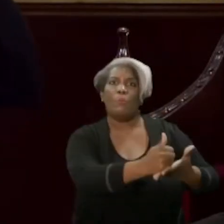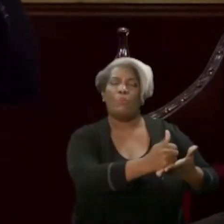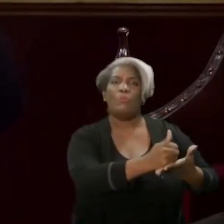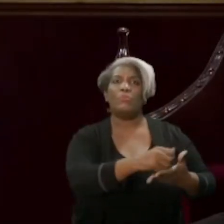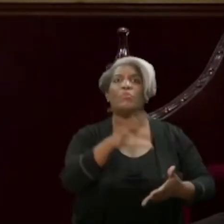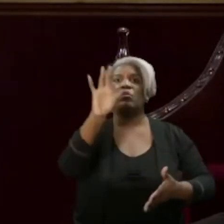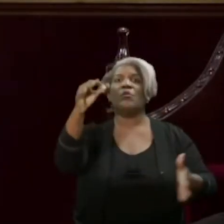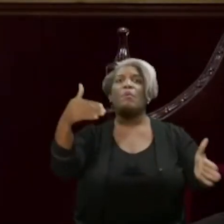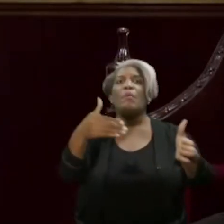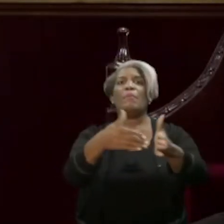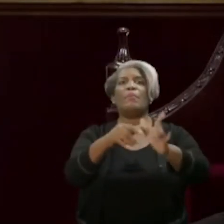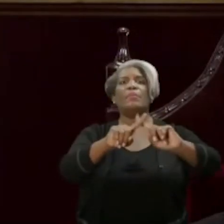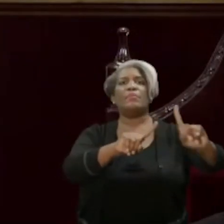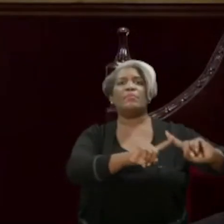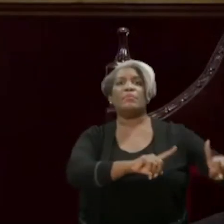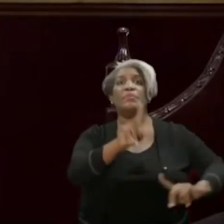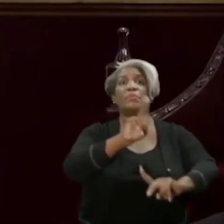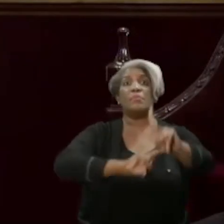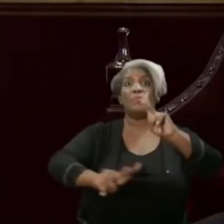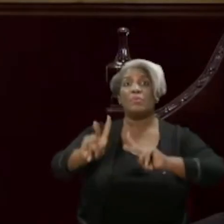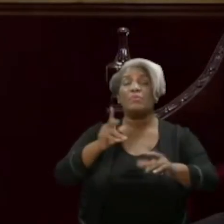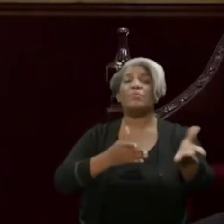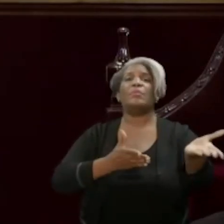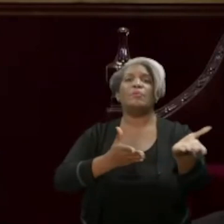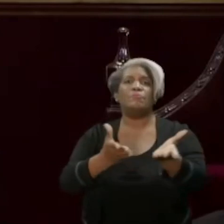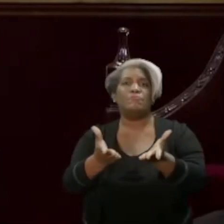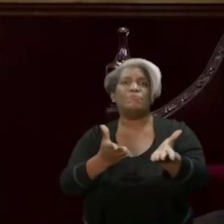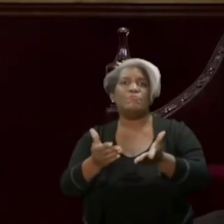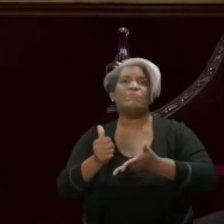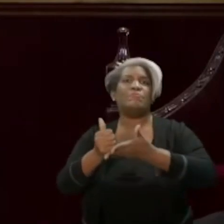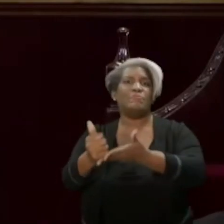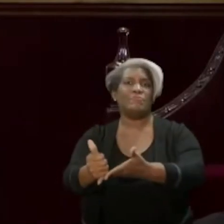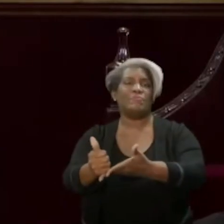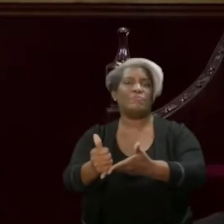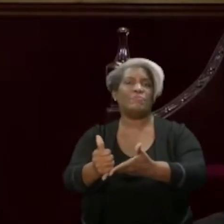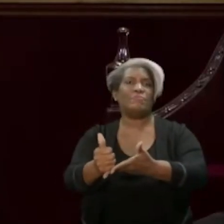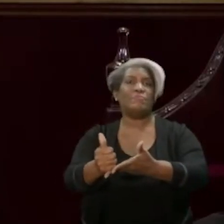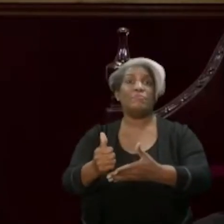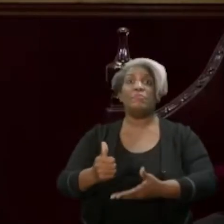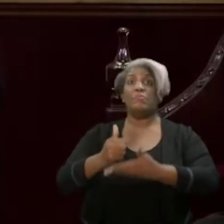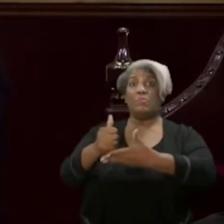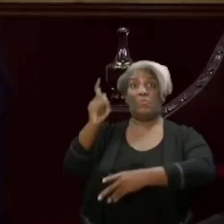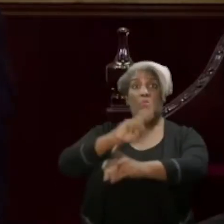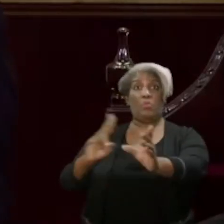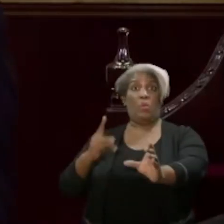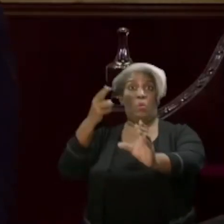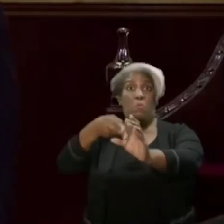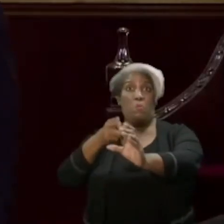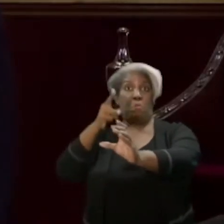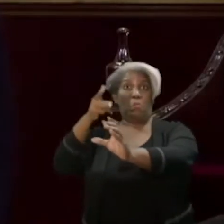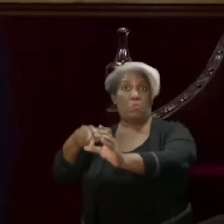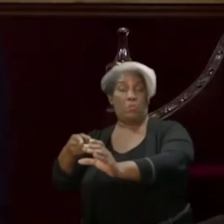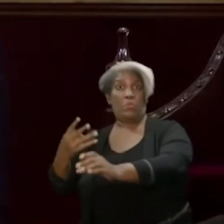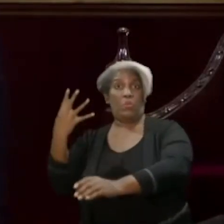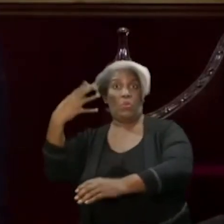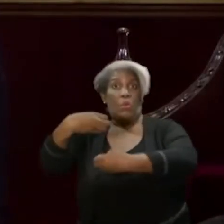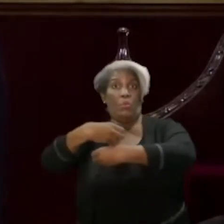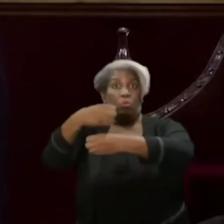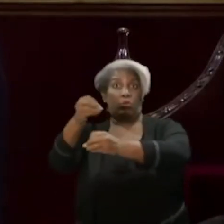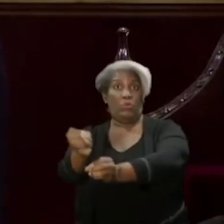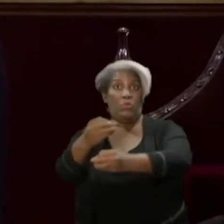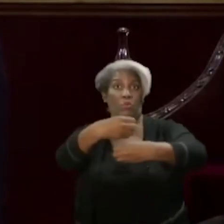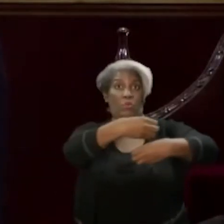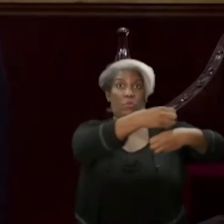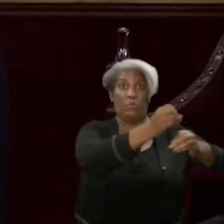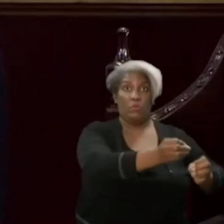9.000 prestadores de servicios de salud. Para facilitar las gestiones de afiliación, se abrieron 4 oficinas de las 9 que hay